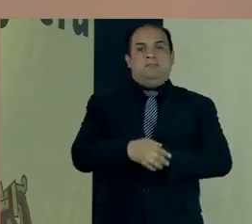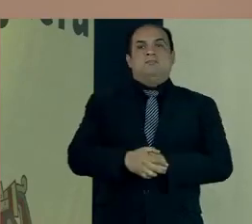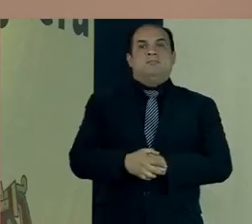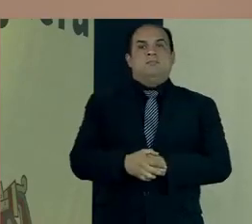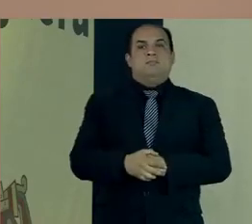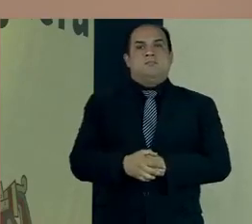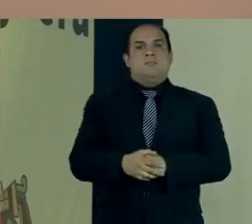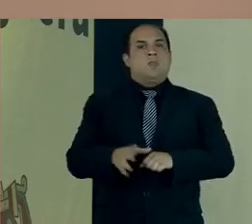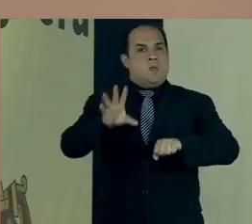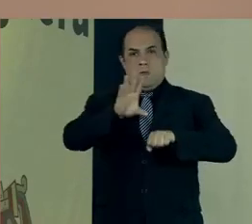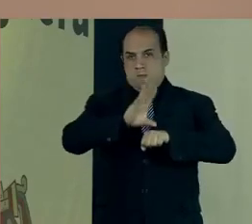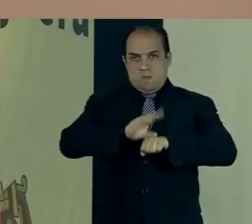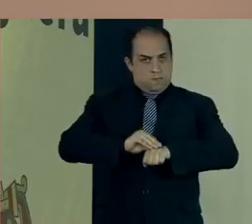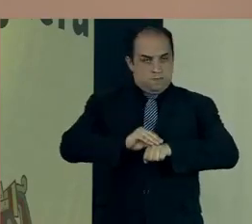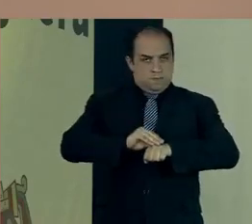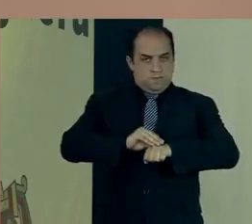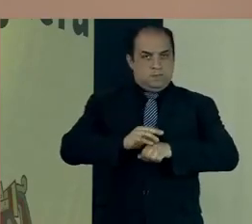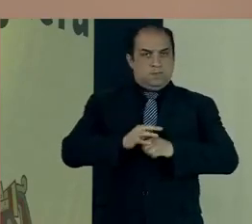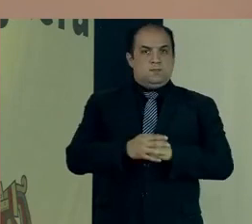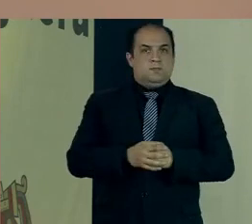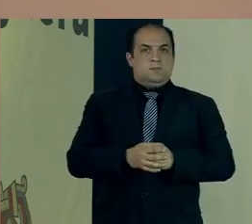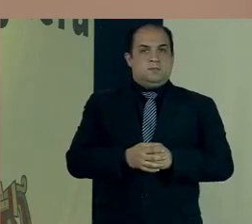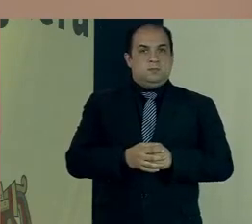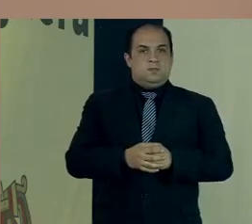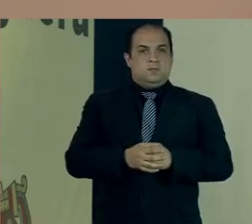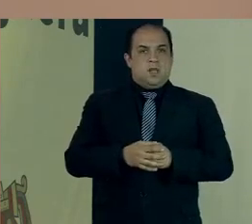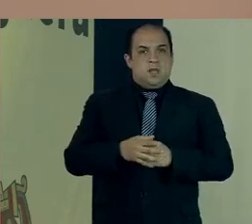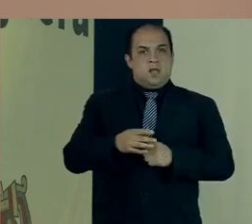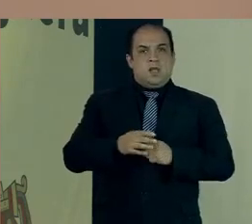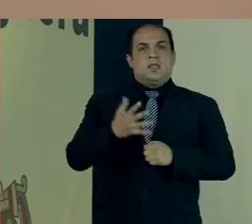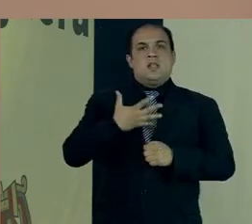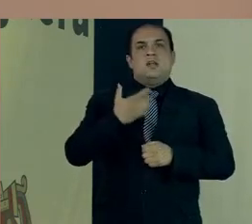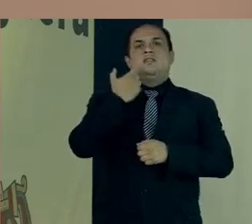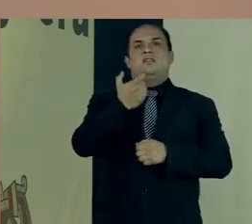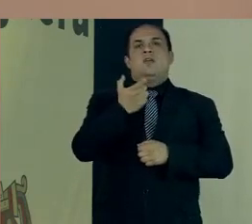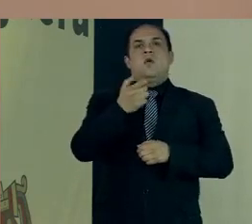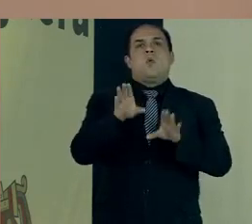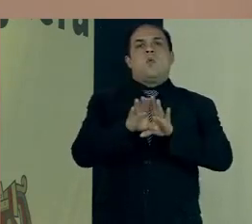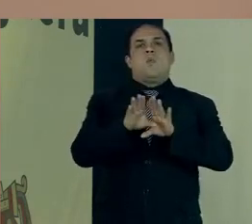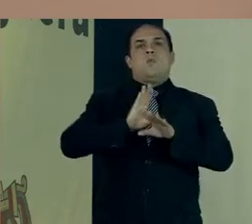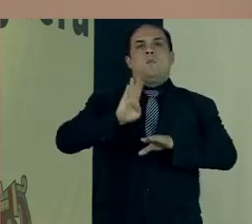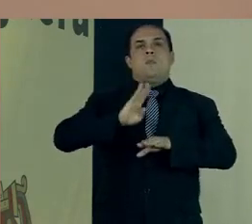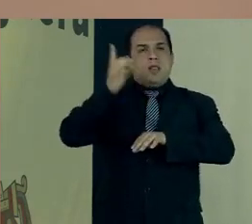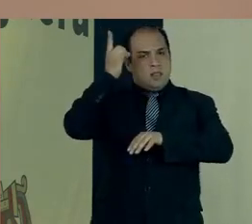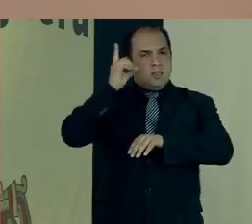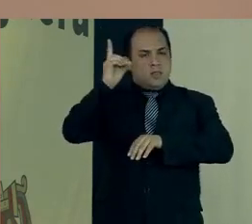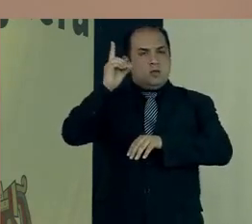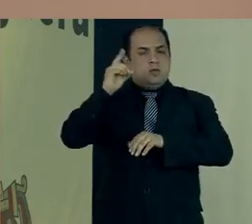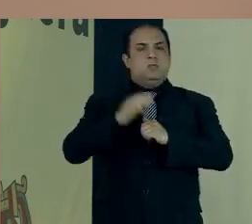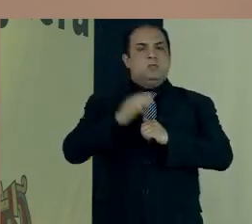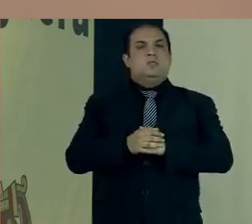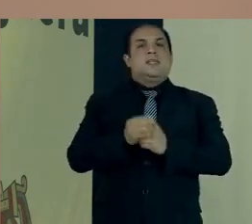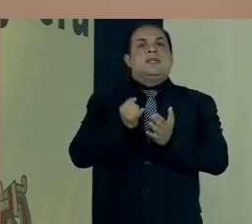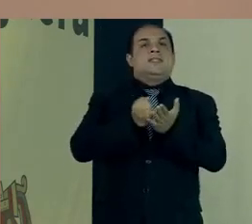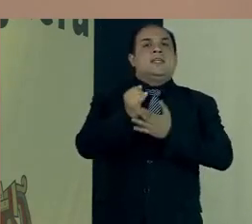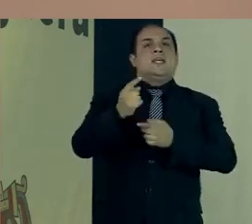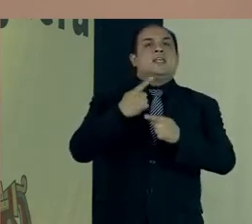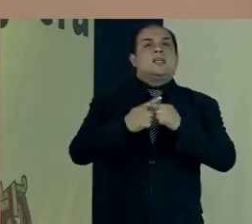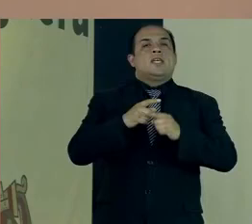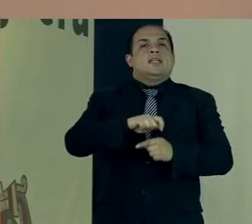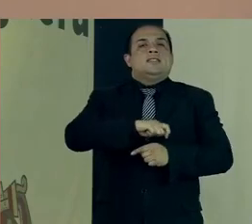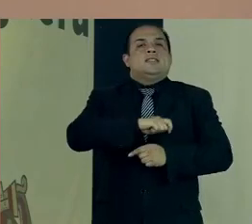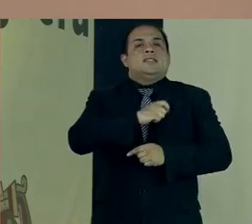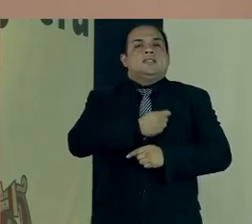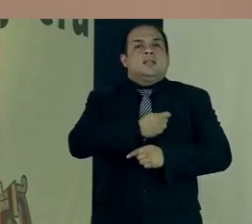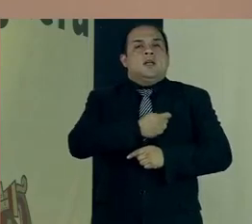de no permitir que sea el dios dinero en la lógica no liberal el que determine quién sana